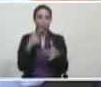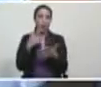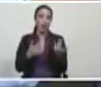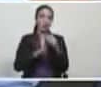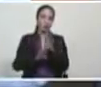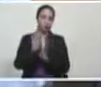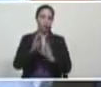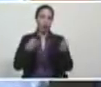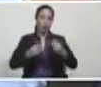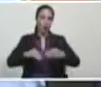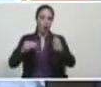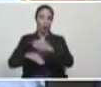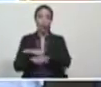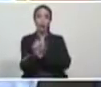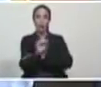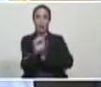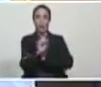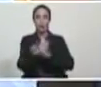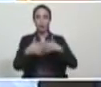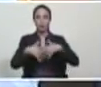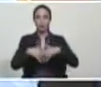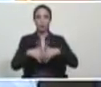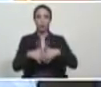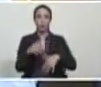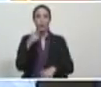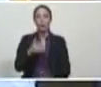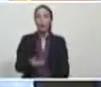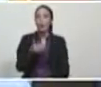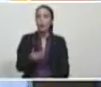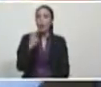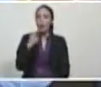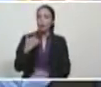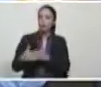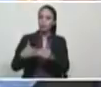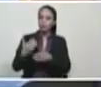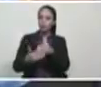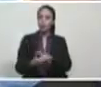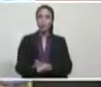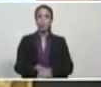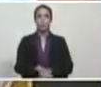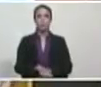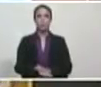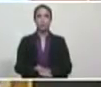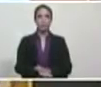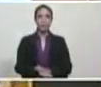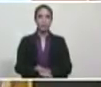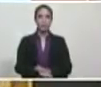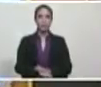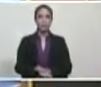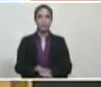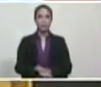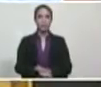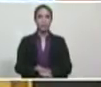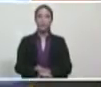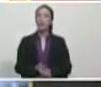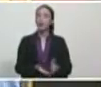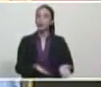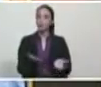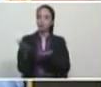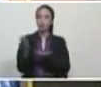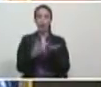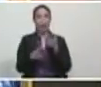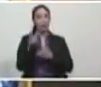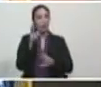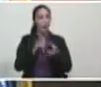inmensa industria automotriz que tiene Venezuela. Es muy importante. Yo quisiera algunos comentarios sobre esta política